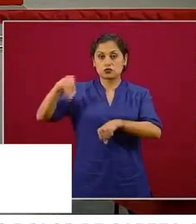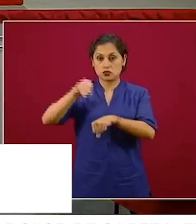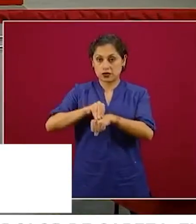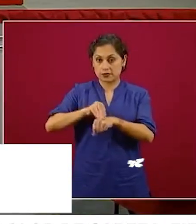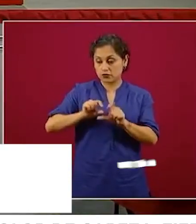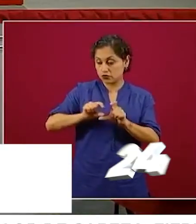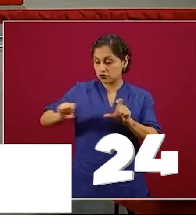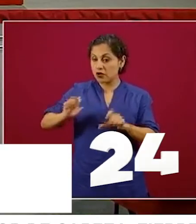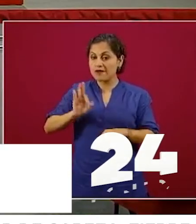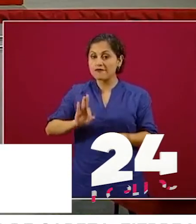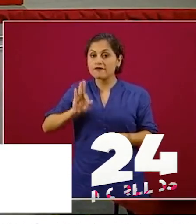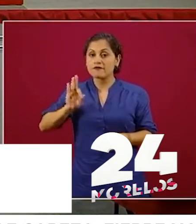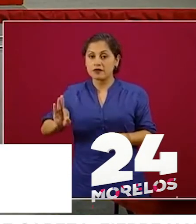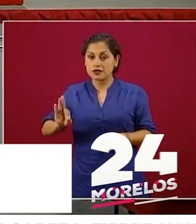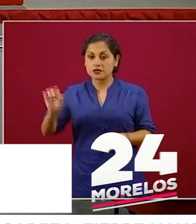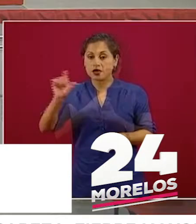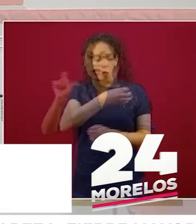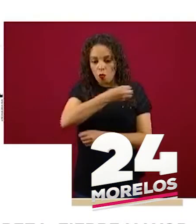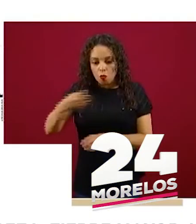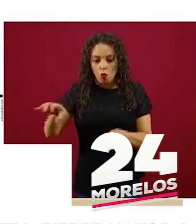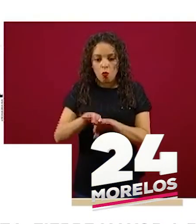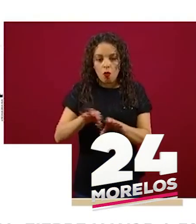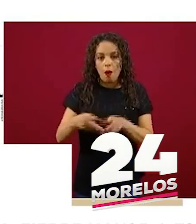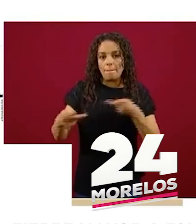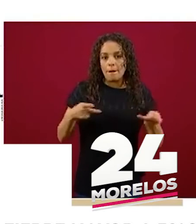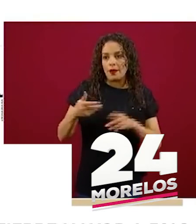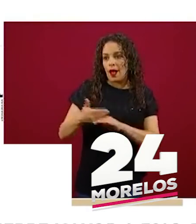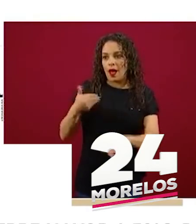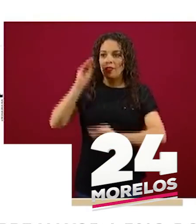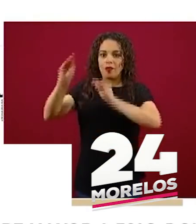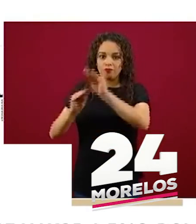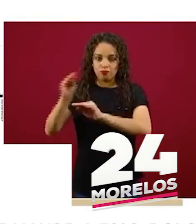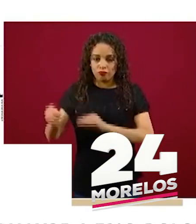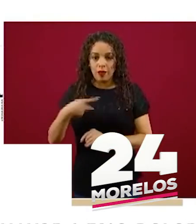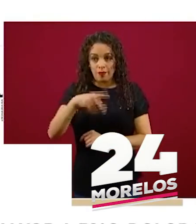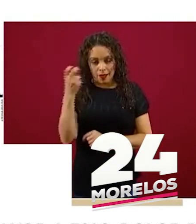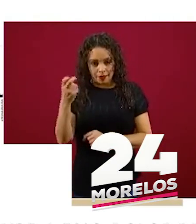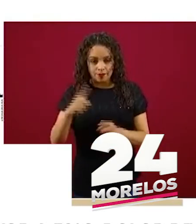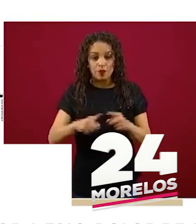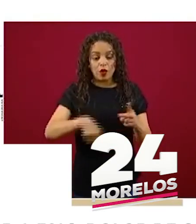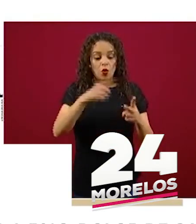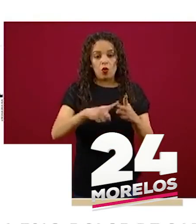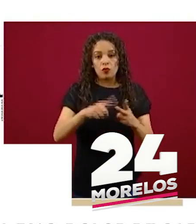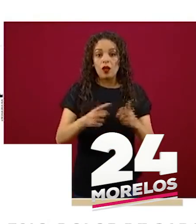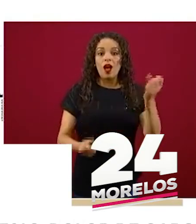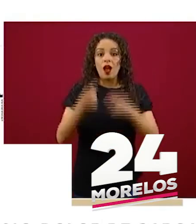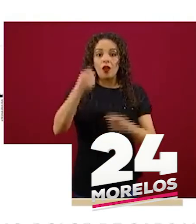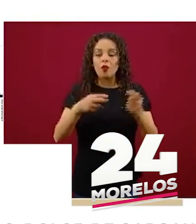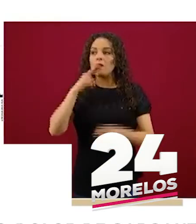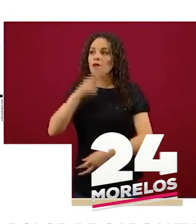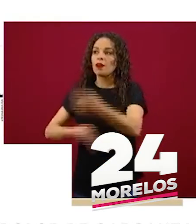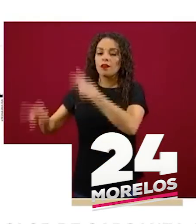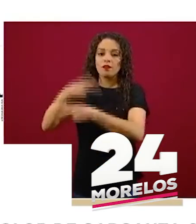15.357. De acuerdo con las gráficas presentadas, Morelos incrementó 7% su tasa de incidencia de casos activos comparado